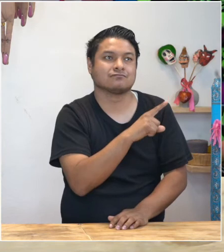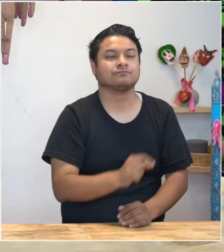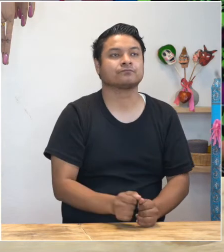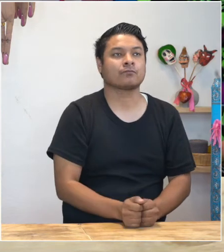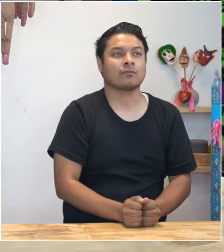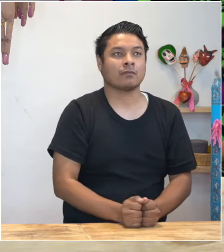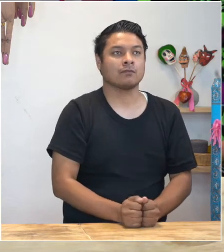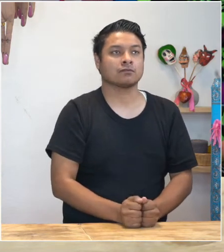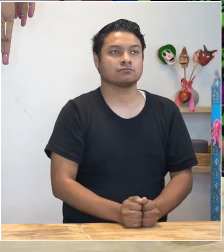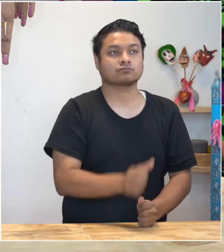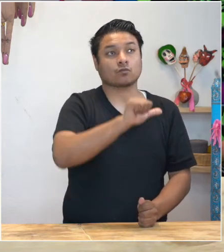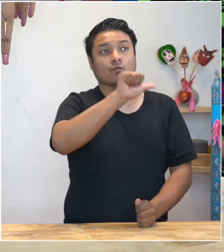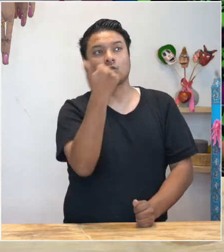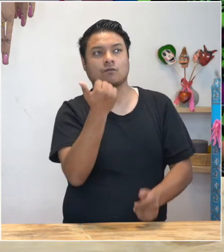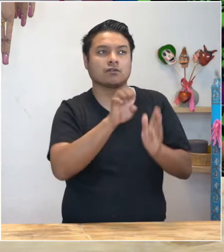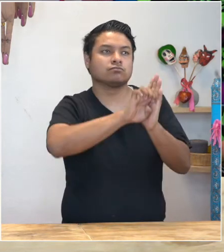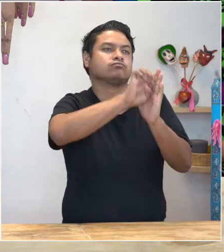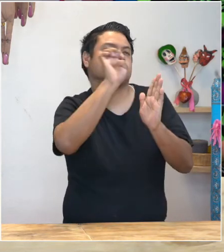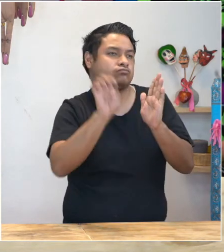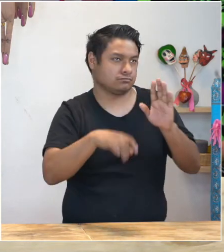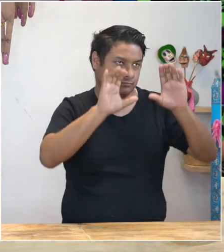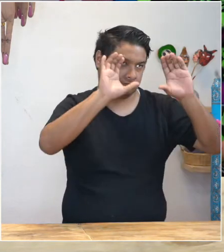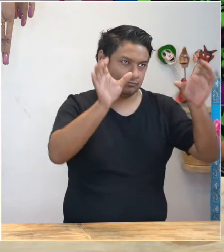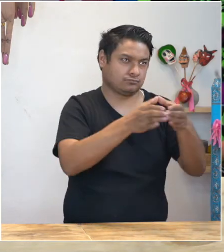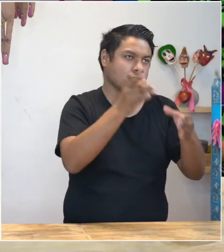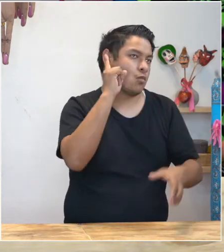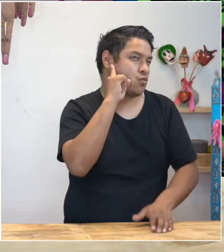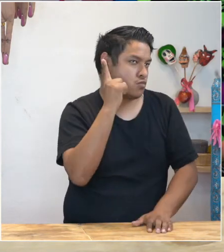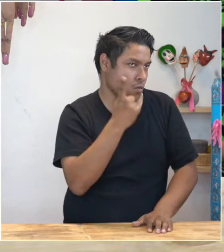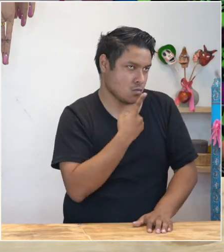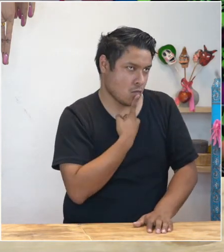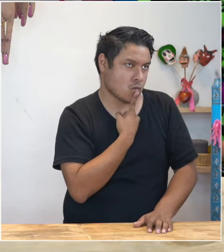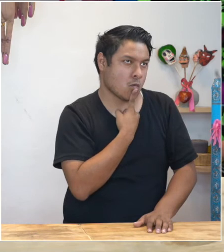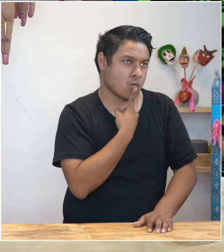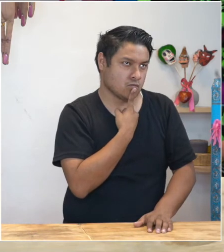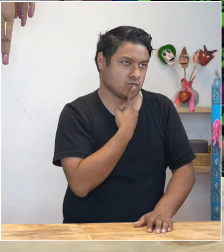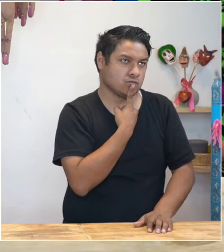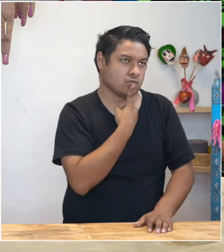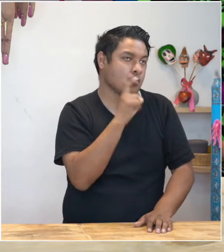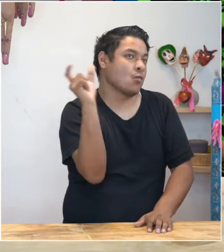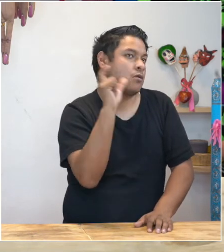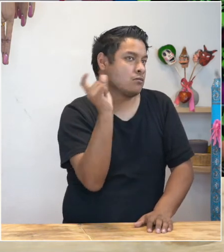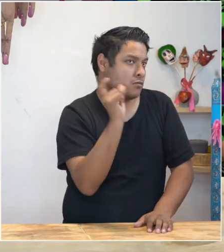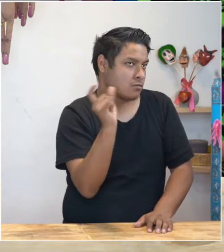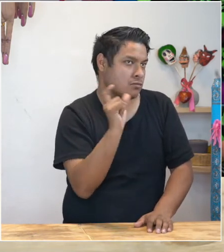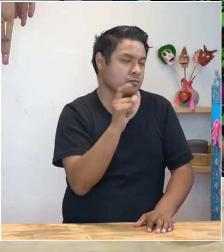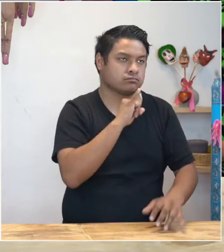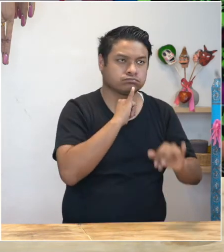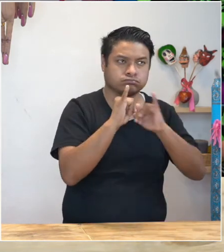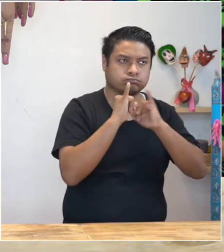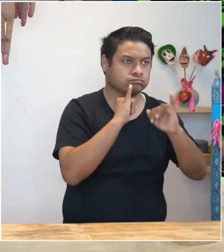relevante o no, si no lo hay, estás haciendo discriminación. ¿Por qué? Porque no le estás brindando